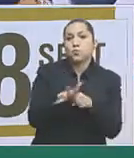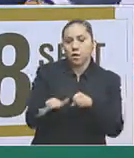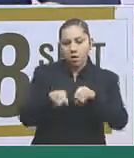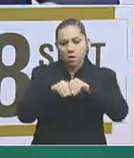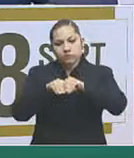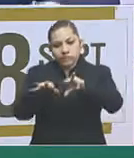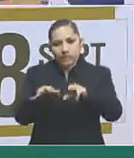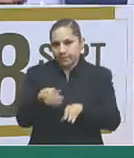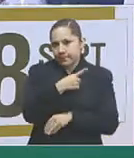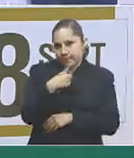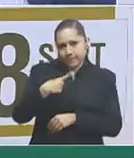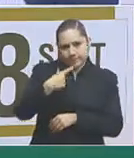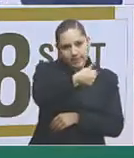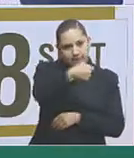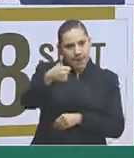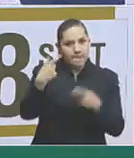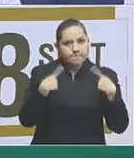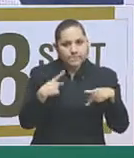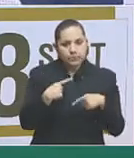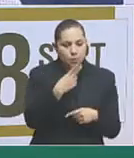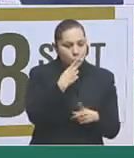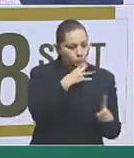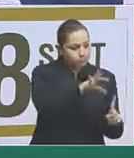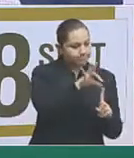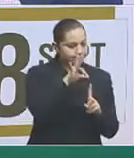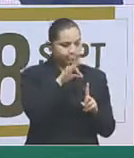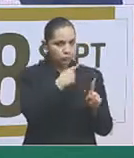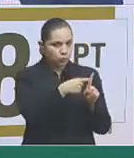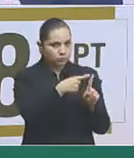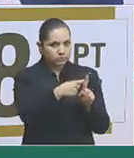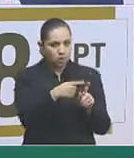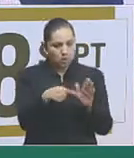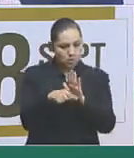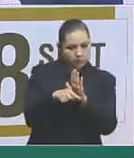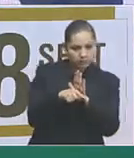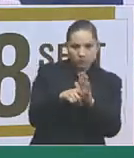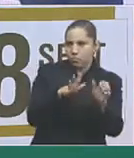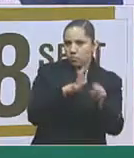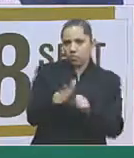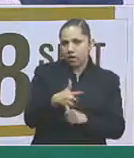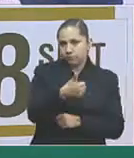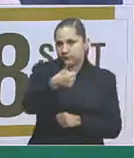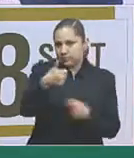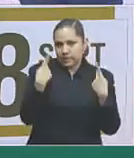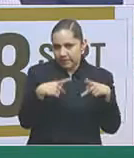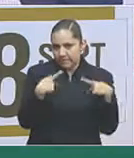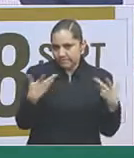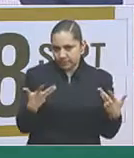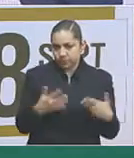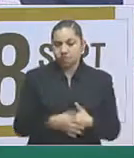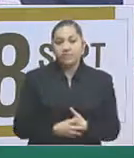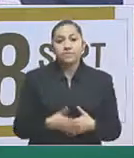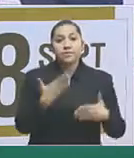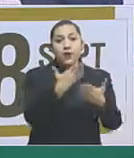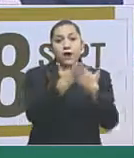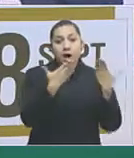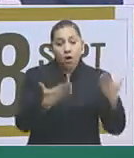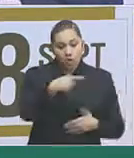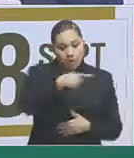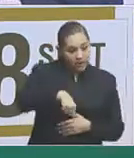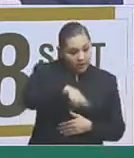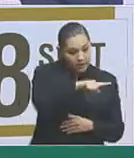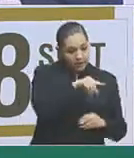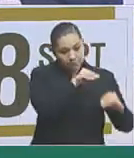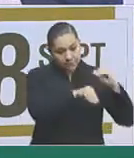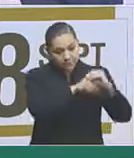seres humanos hoy por hoy el ritmo de los avances en la era de aceleración supera y por mucho el ritmo de adaptación